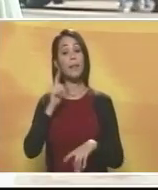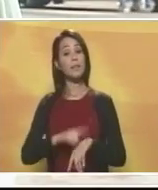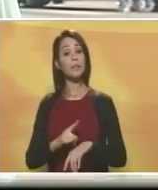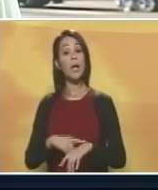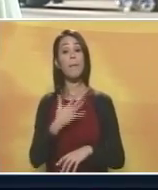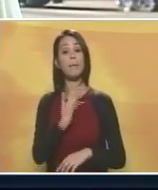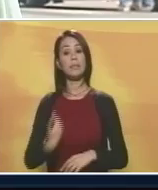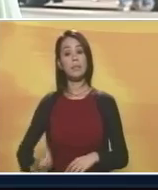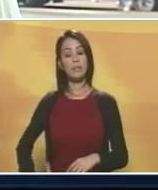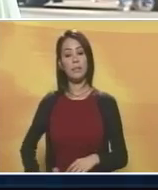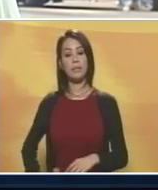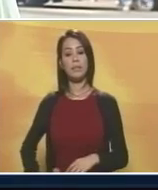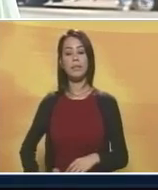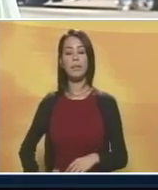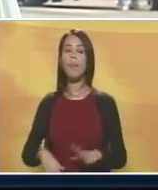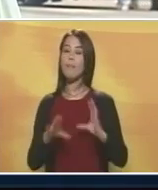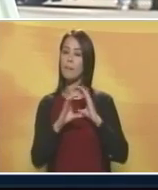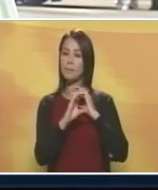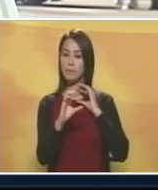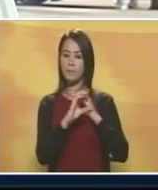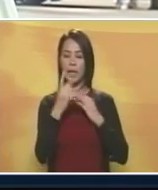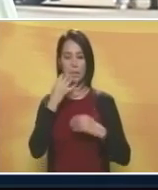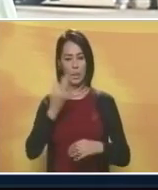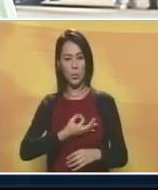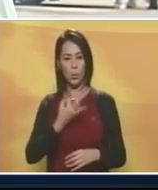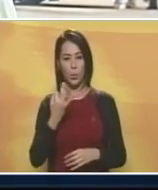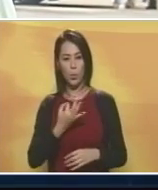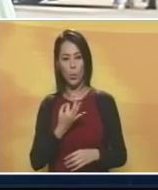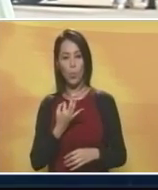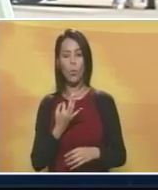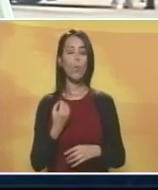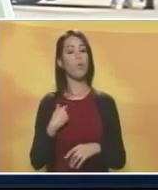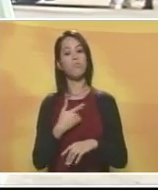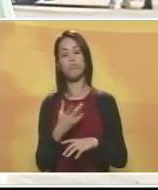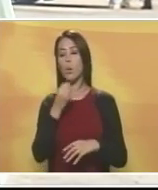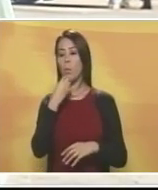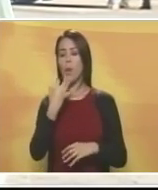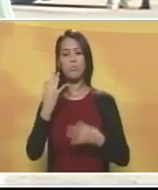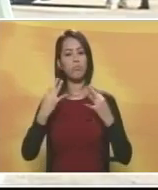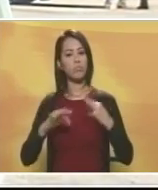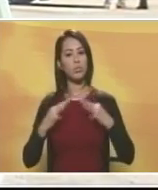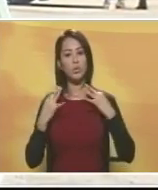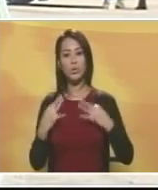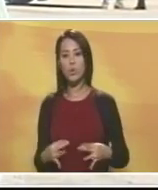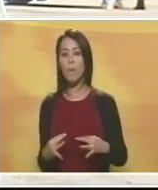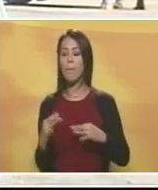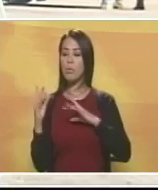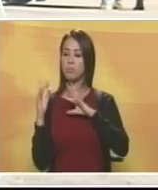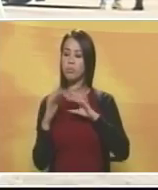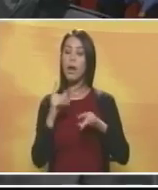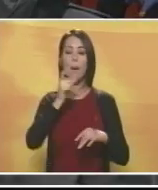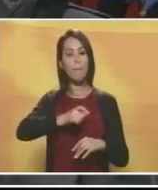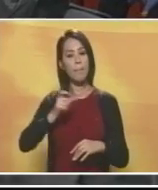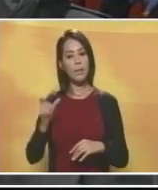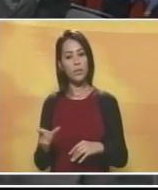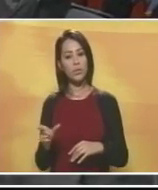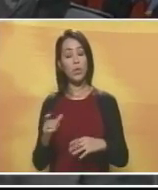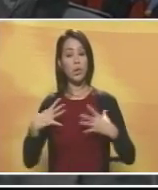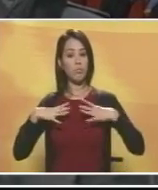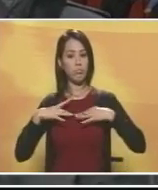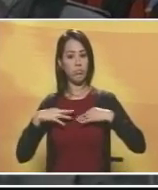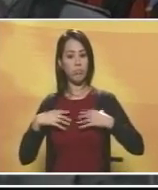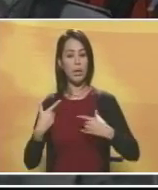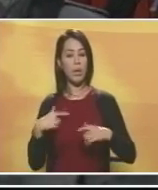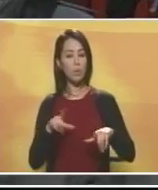hora el presidente de INCETRA, Johnny Flores, asegura que ha transcurrido con total normalidad el retorno de los vacacionistas que utilizan